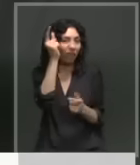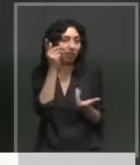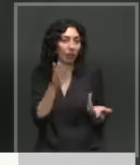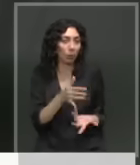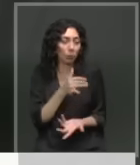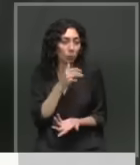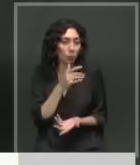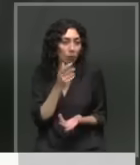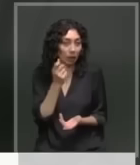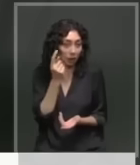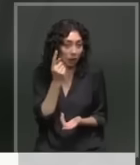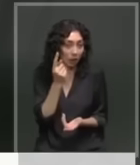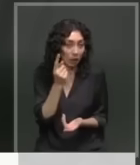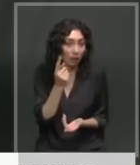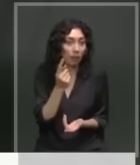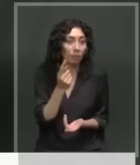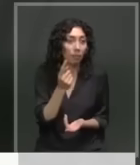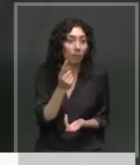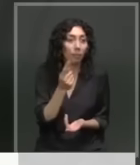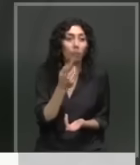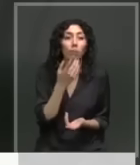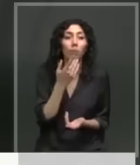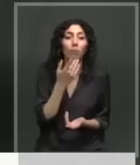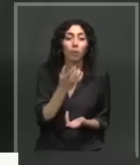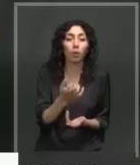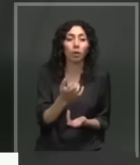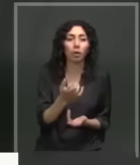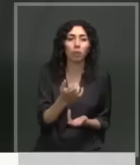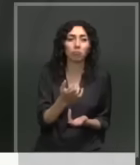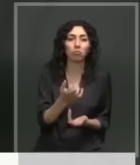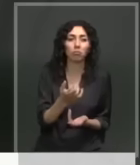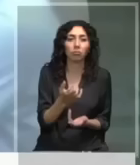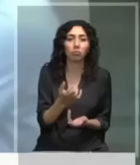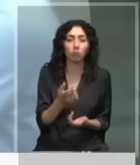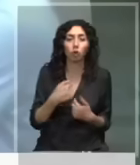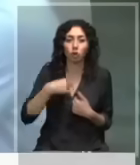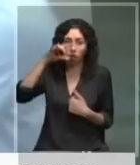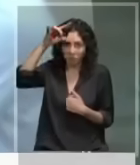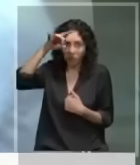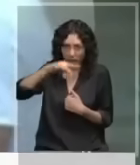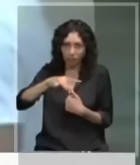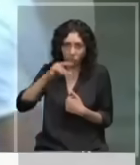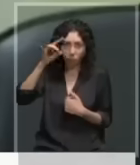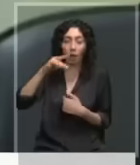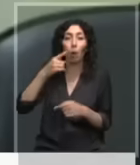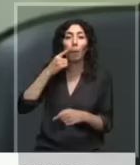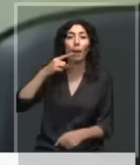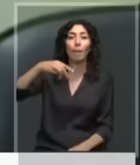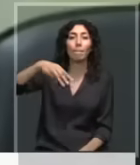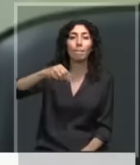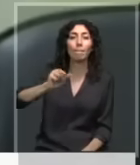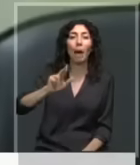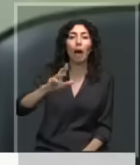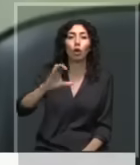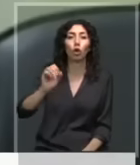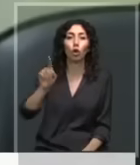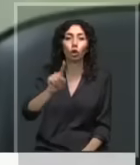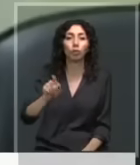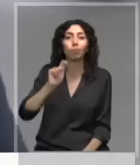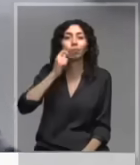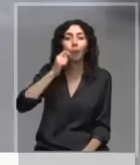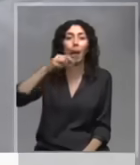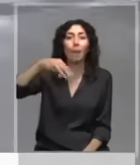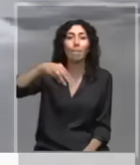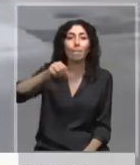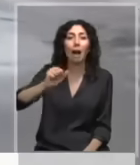Tá. Porque de alguna forma yo tengo como saber las cosas. Tá. Marcos William Herbas Camacho, alias Marcola,